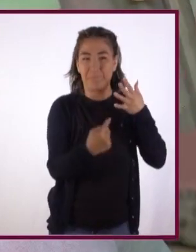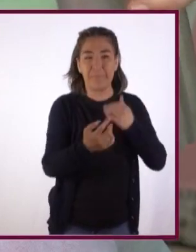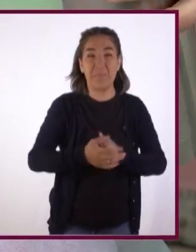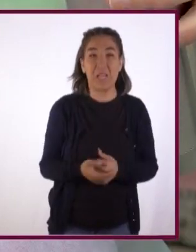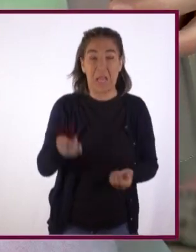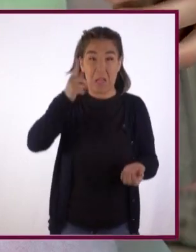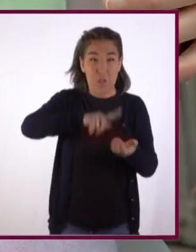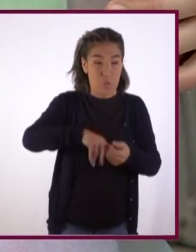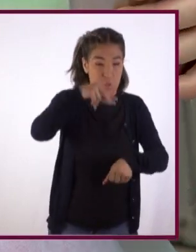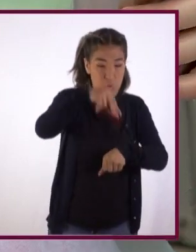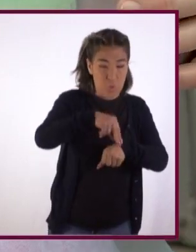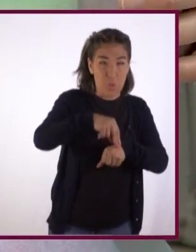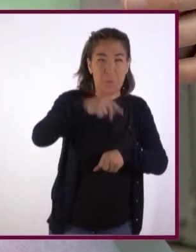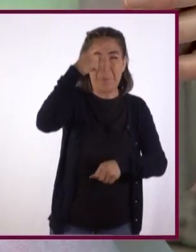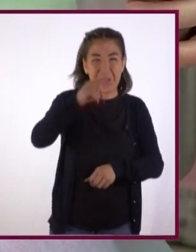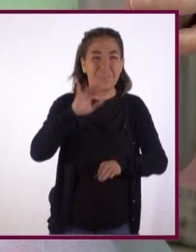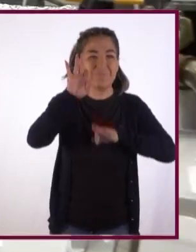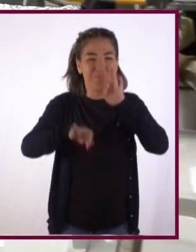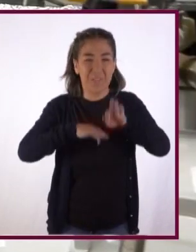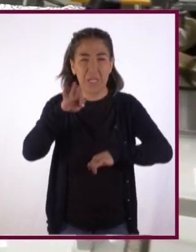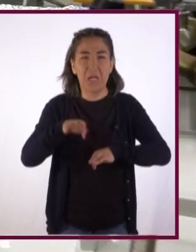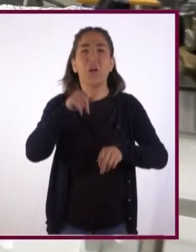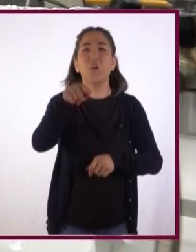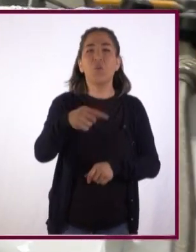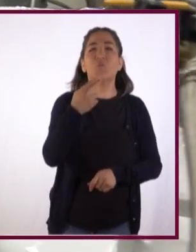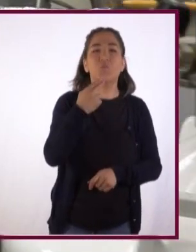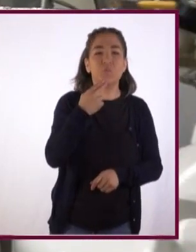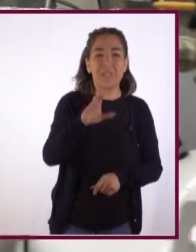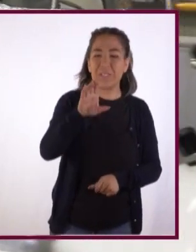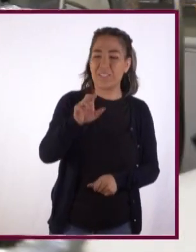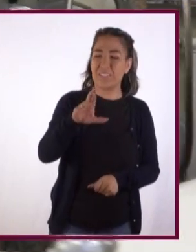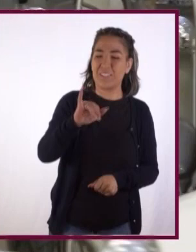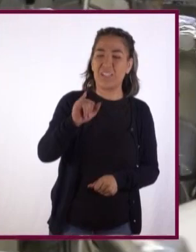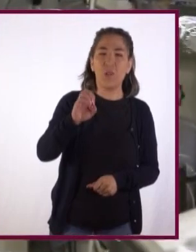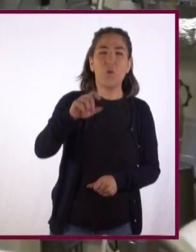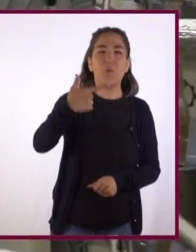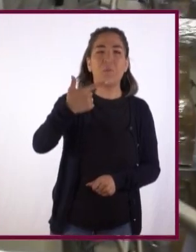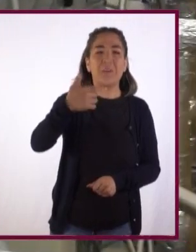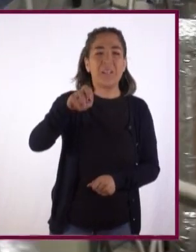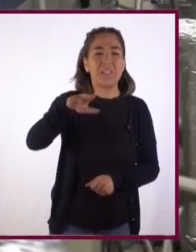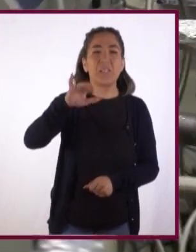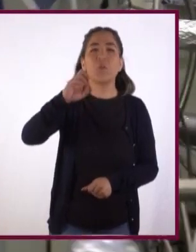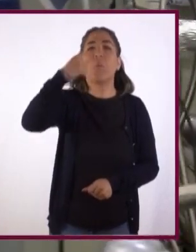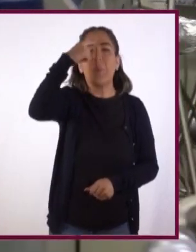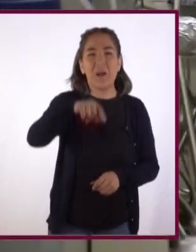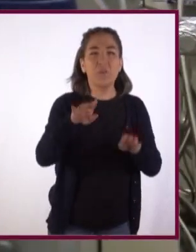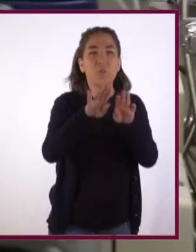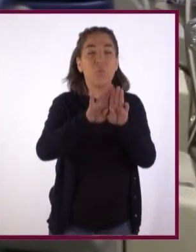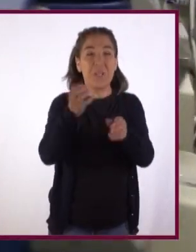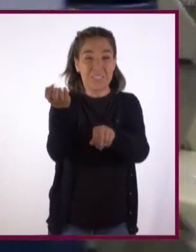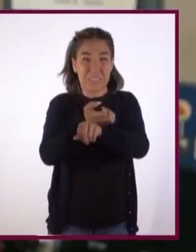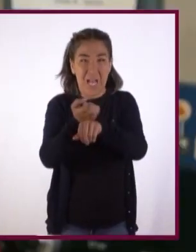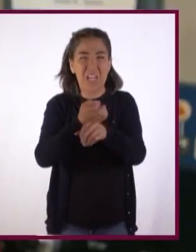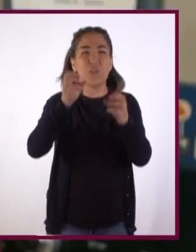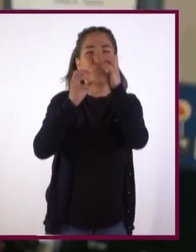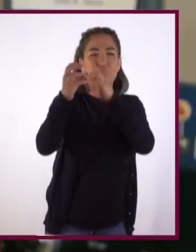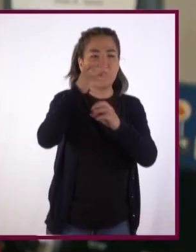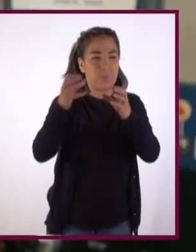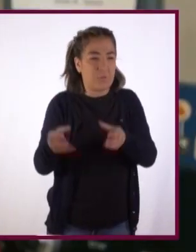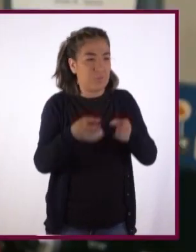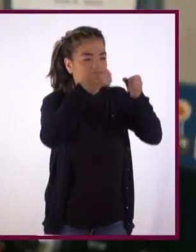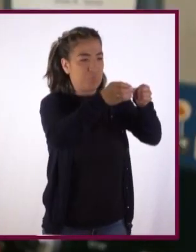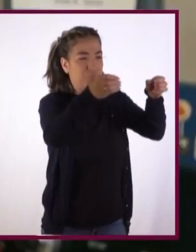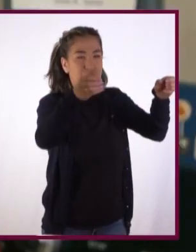En el sector médico o de atención sanitaria se usa como agente criogénico para congelar muestras de sangre, tejidos y